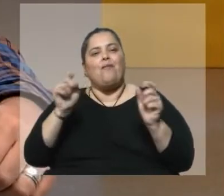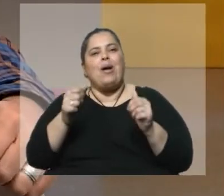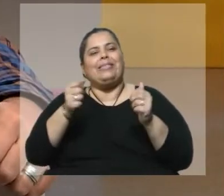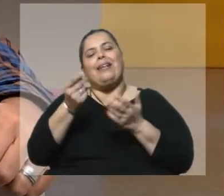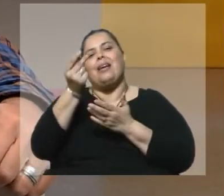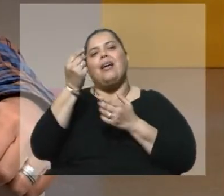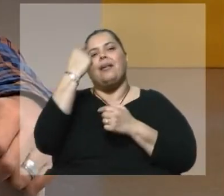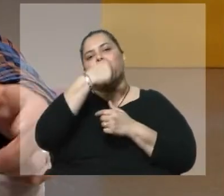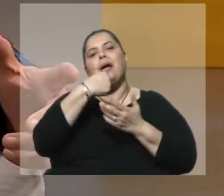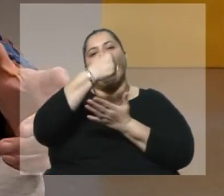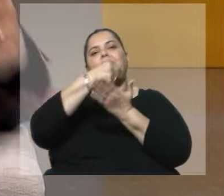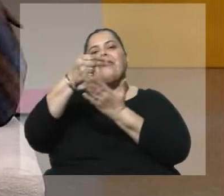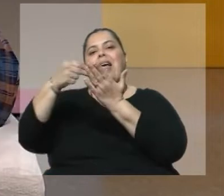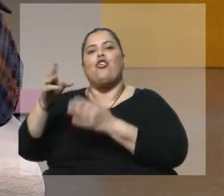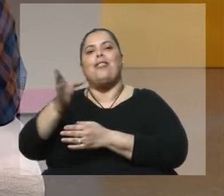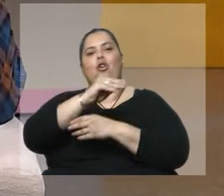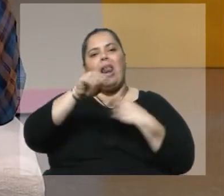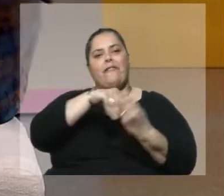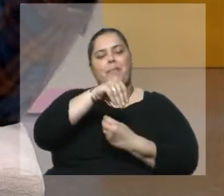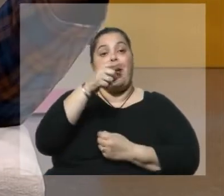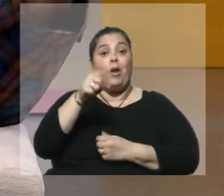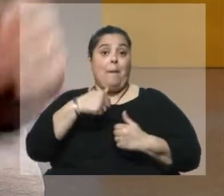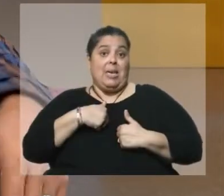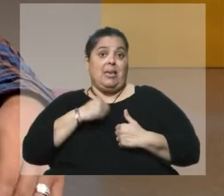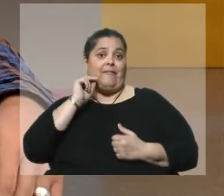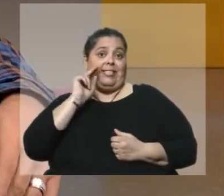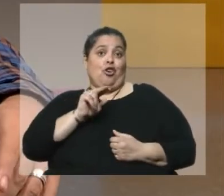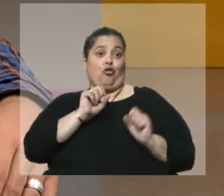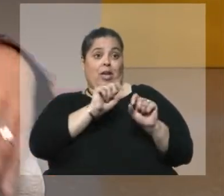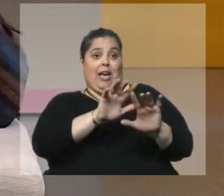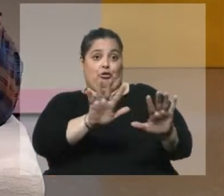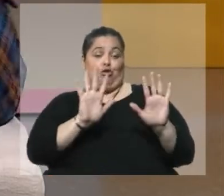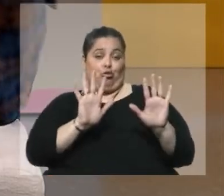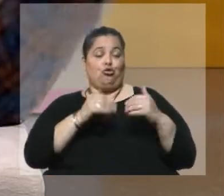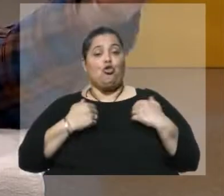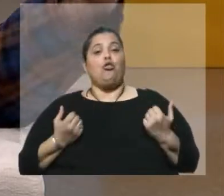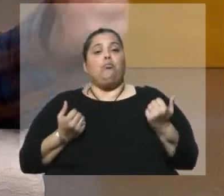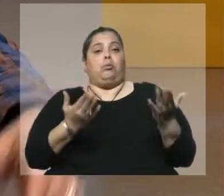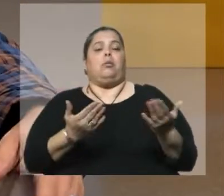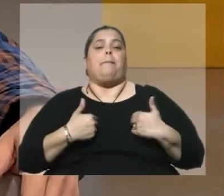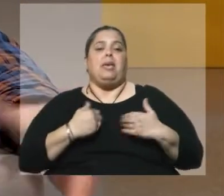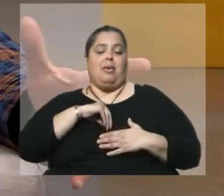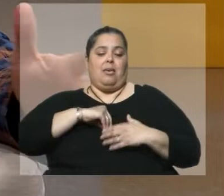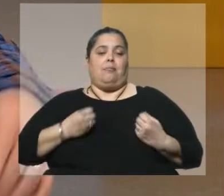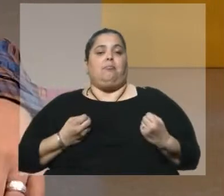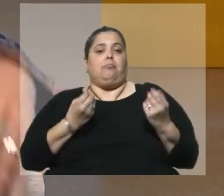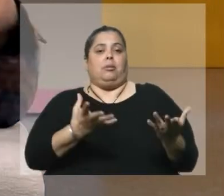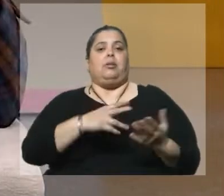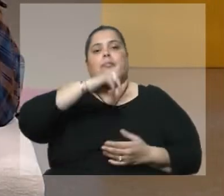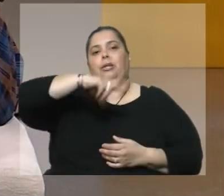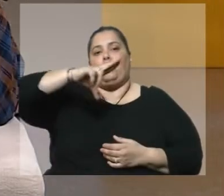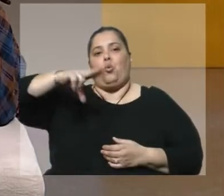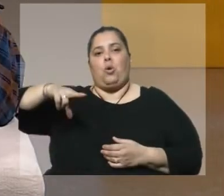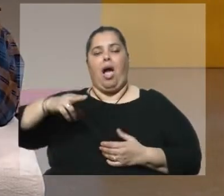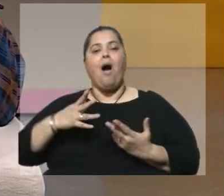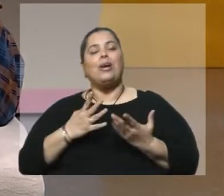familia. En el fondo es tu visión de lo demás. Entonces estás volcando tu ser en el lienzo. Por más que